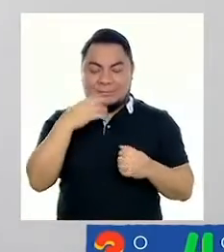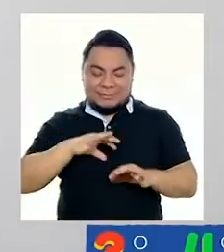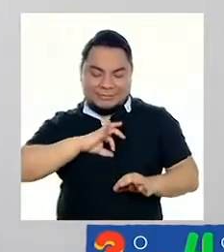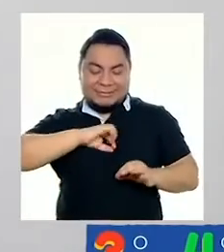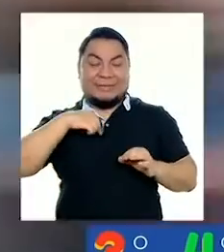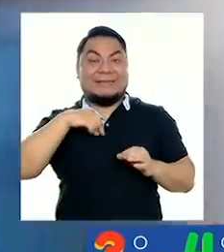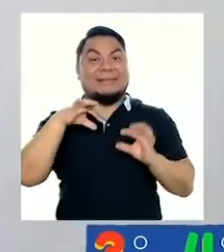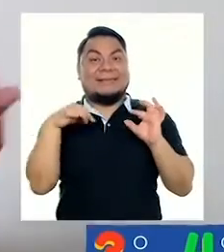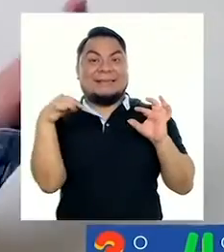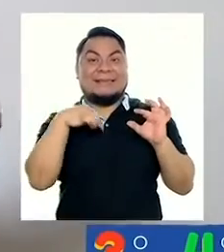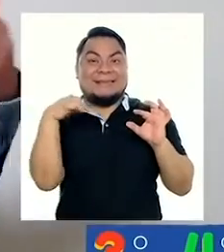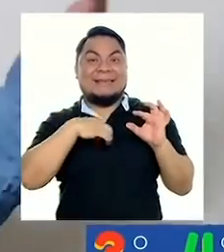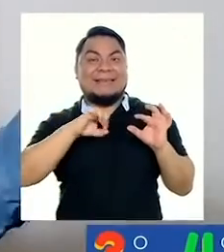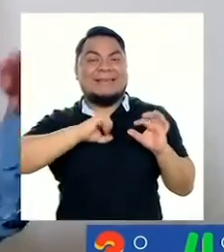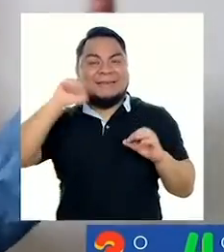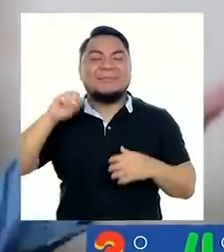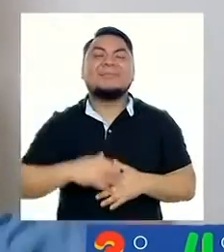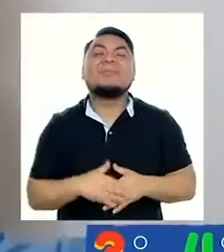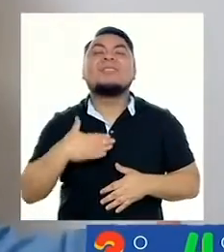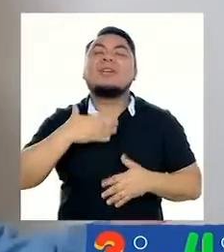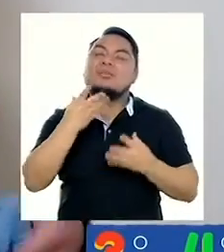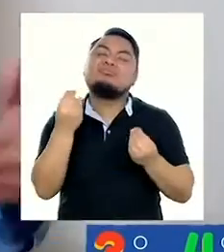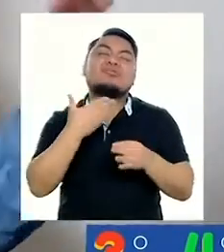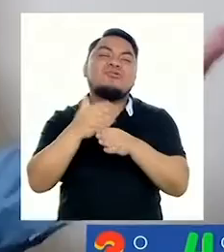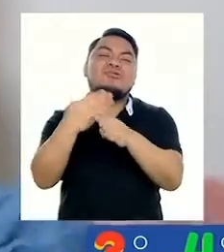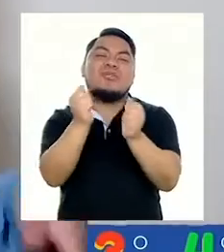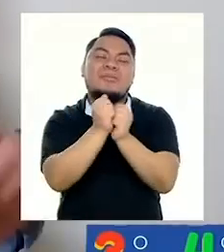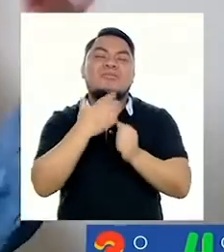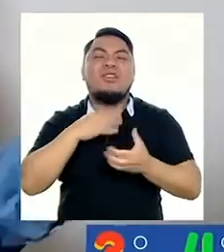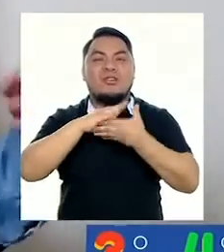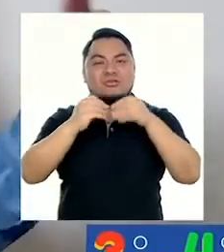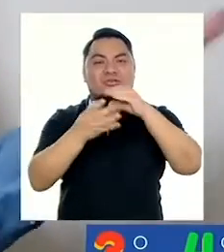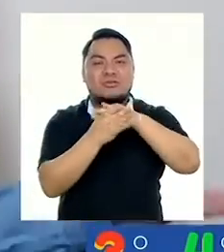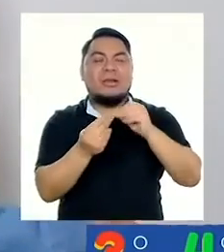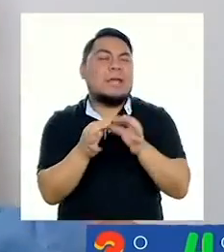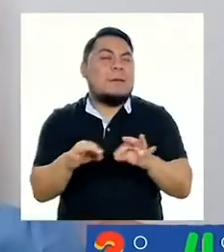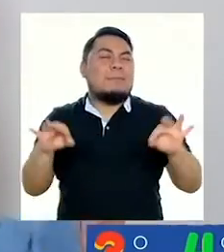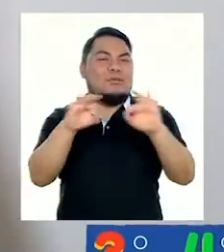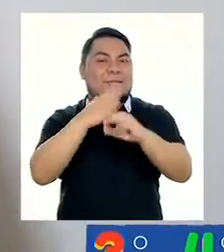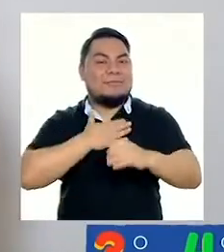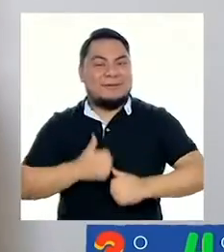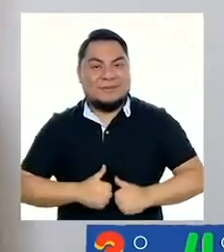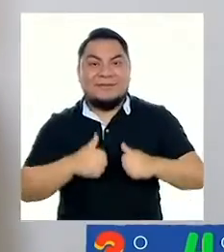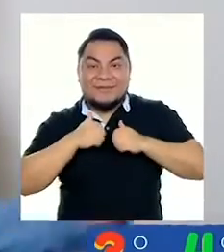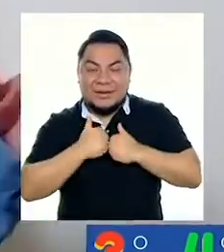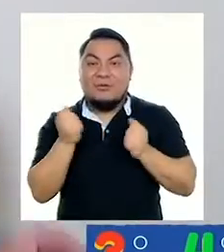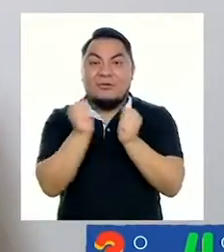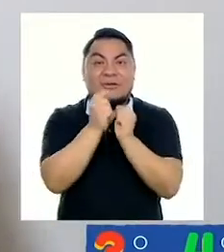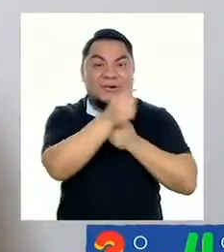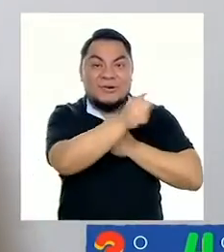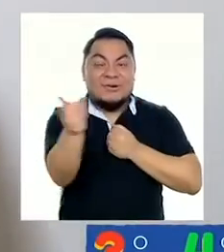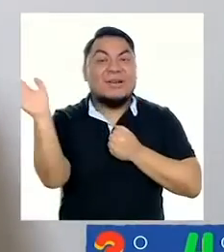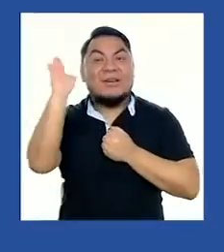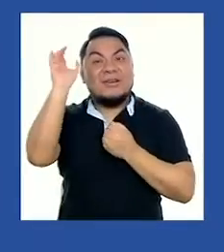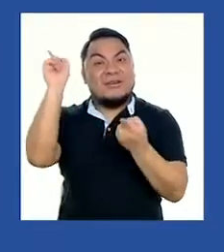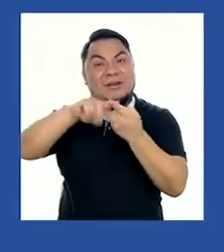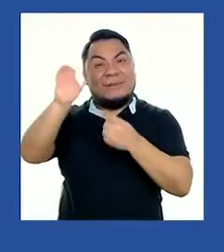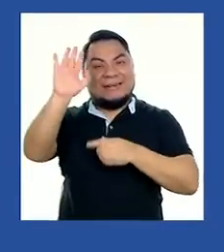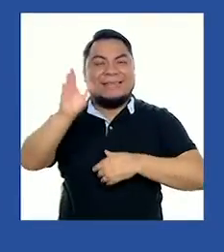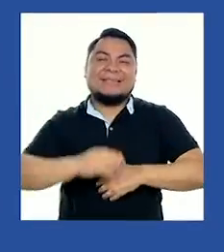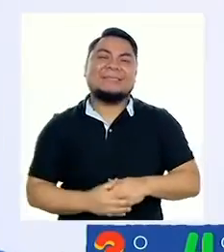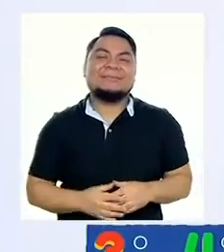mi medalla. Me encantó compartir mis datos y los hitos más importantes de mi vida con ustedes. ¡Nos vemos